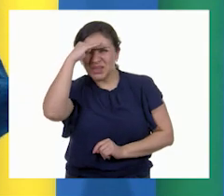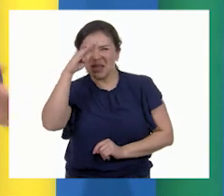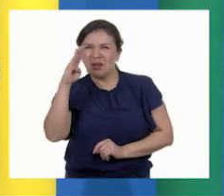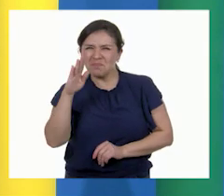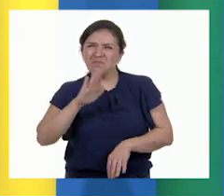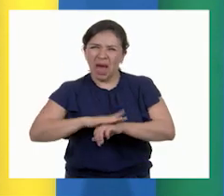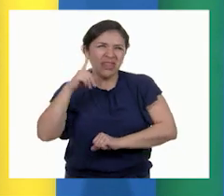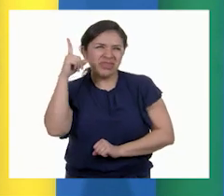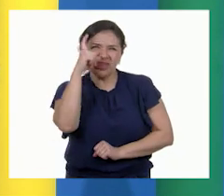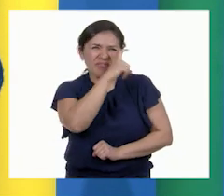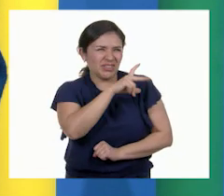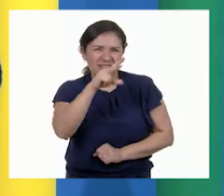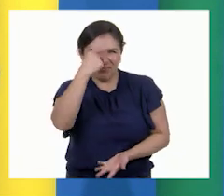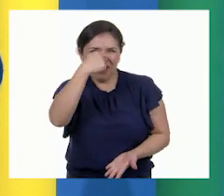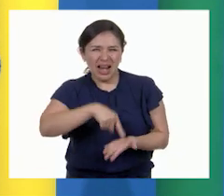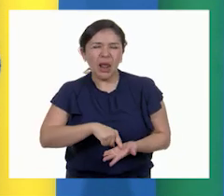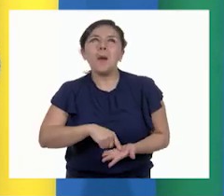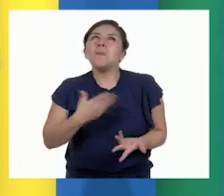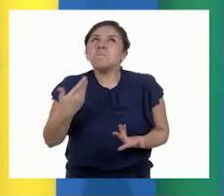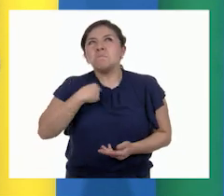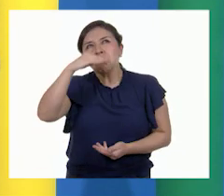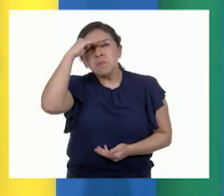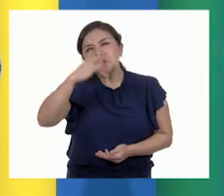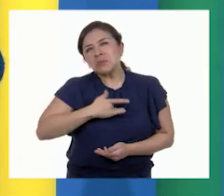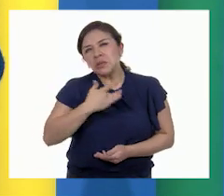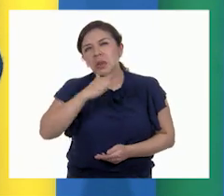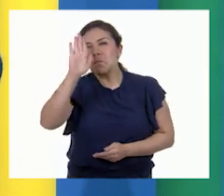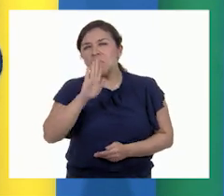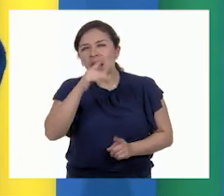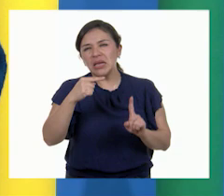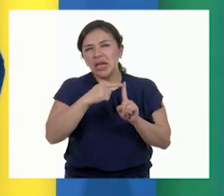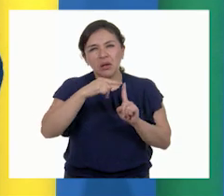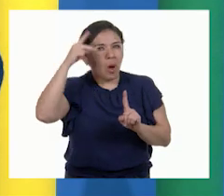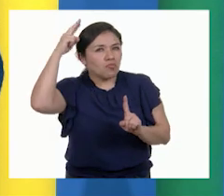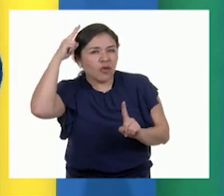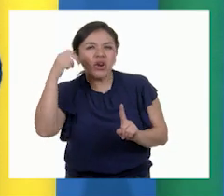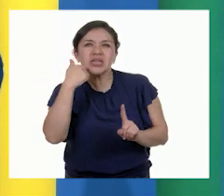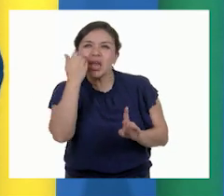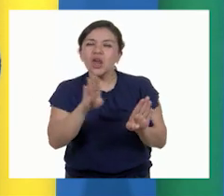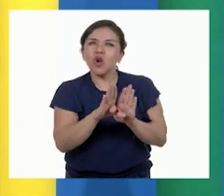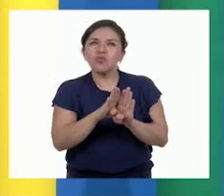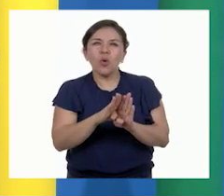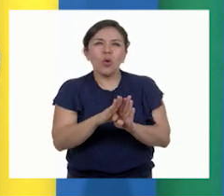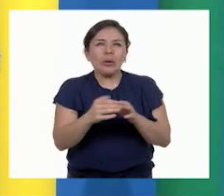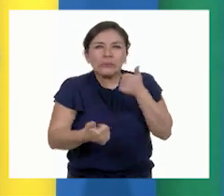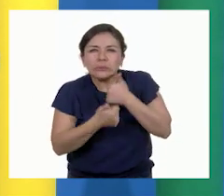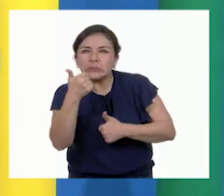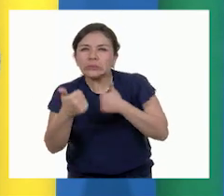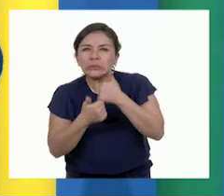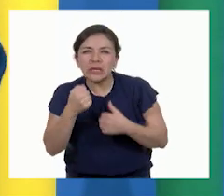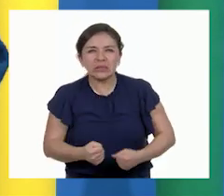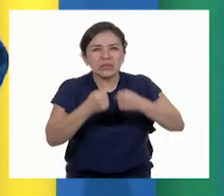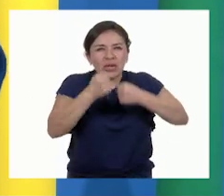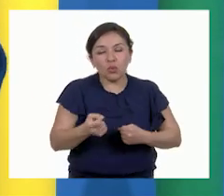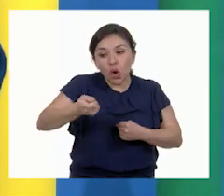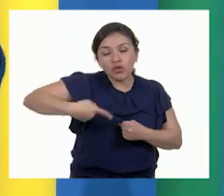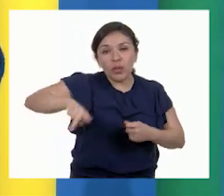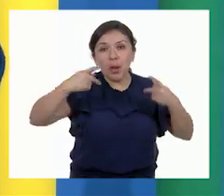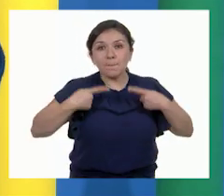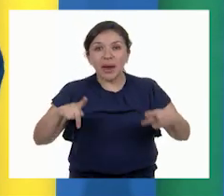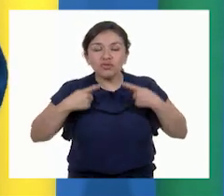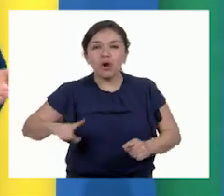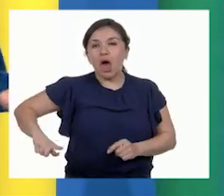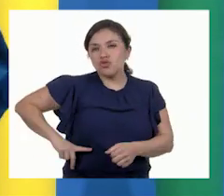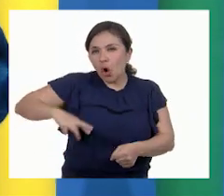poco extremo también. Yo creo que más bien Porfirio Díaz buscó la manera de asegurarse de que los gobernadores y los